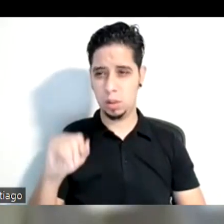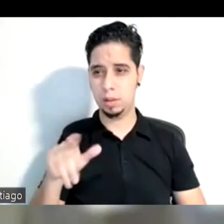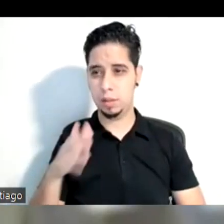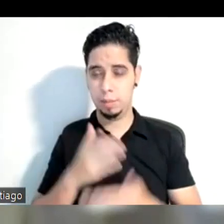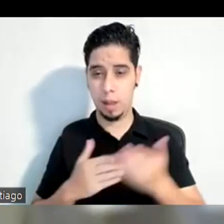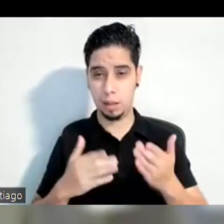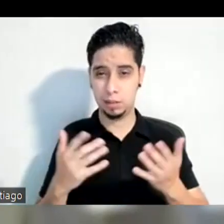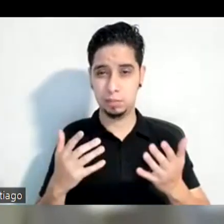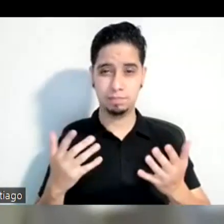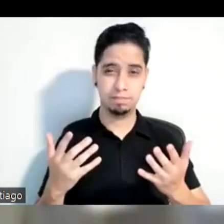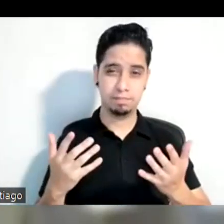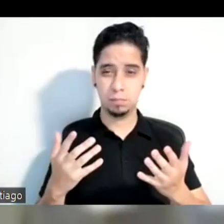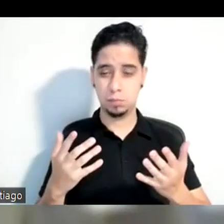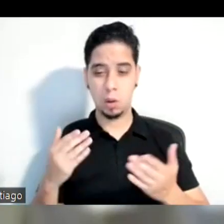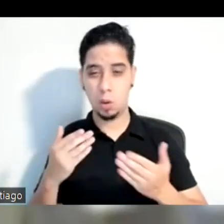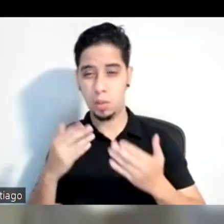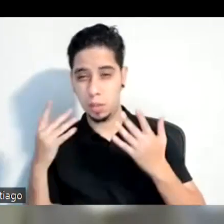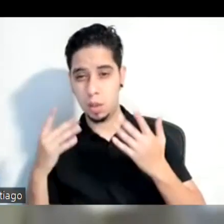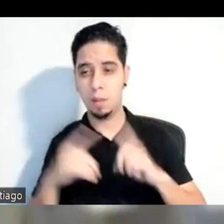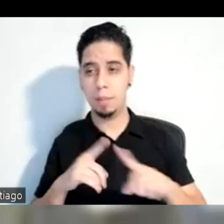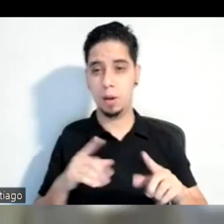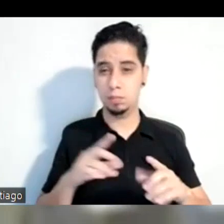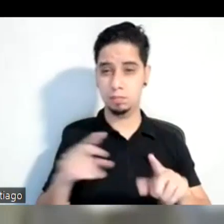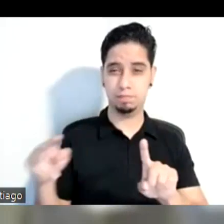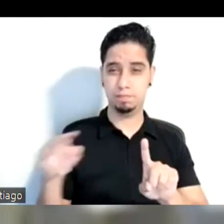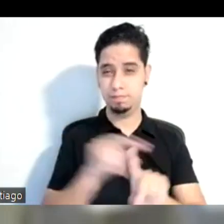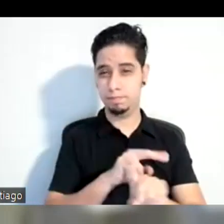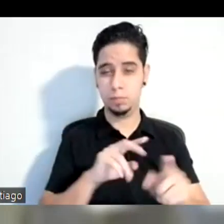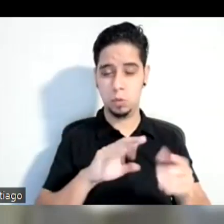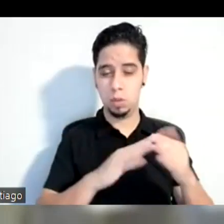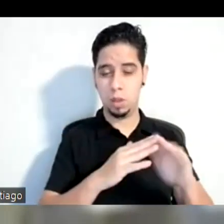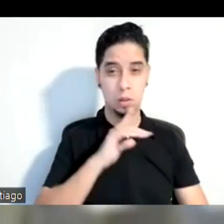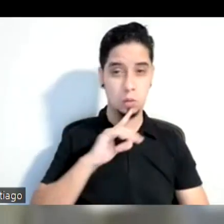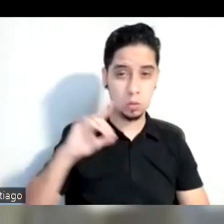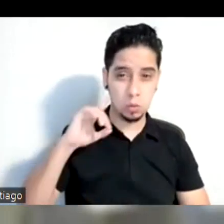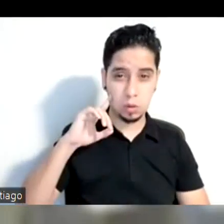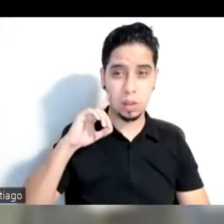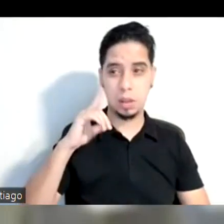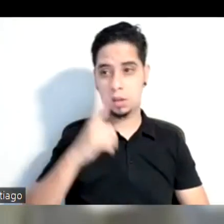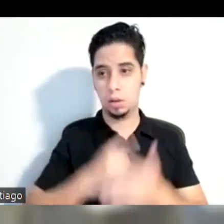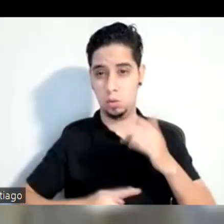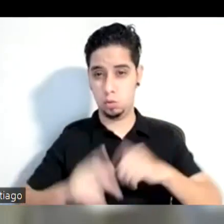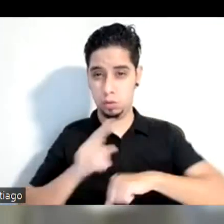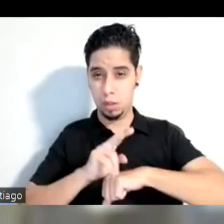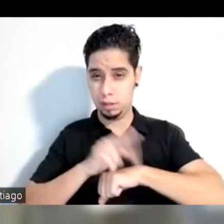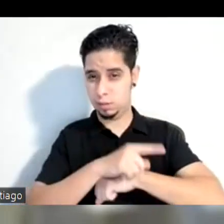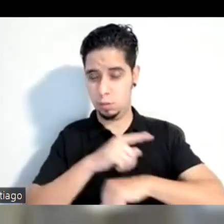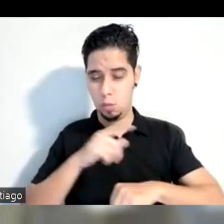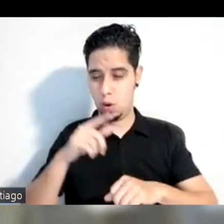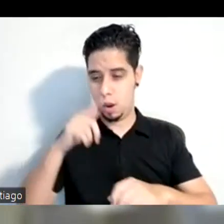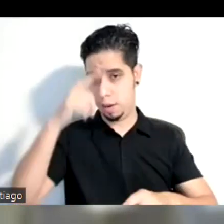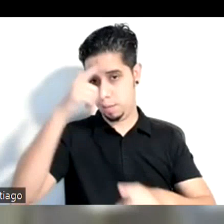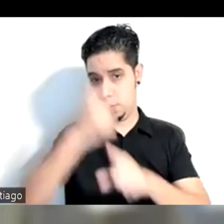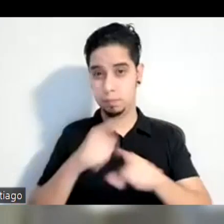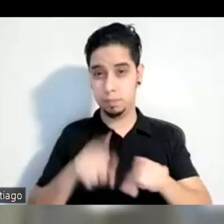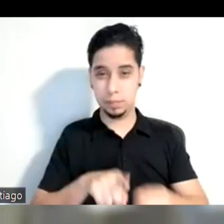pues no estaban tan contentos, pero desde la perspectiva de la comunidad sola, el que incluyeran el edificio de hermano de la muchacha, también pues, es